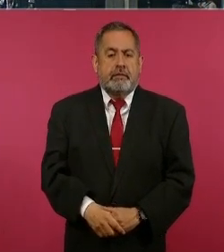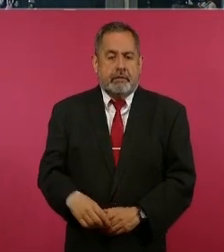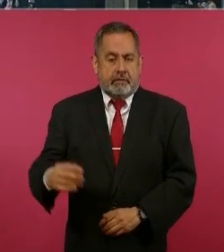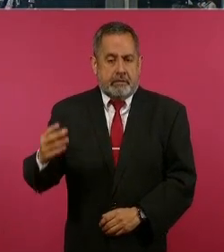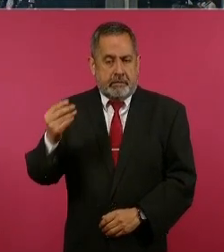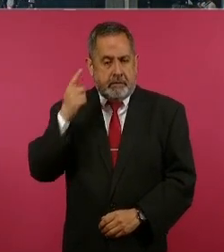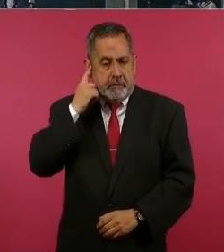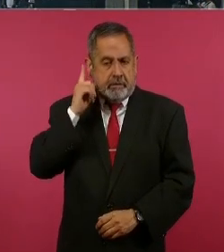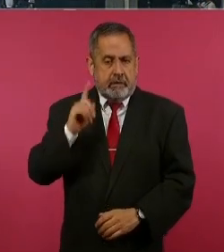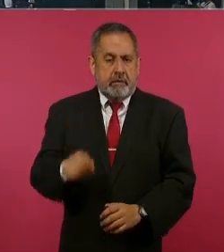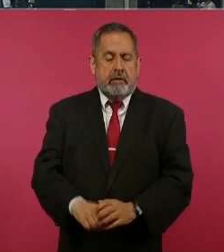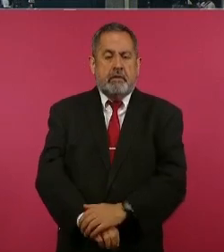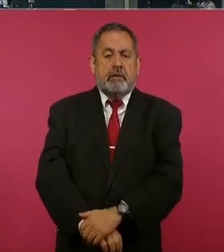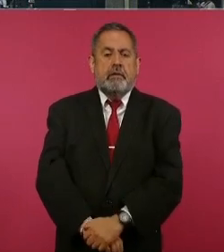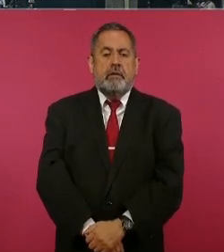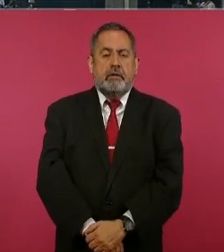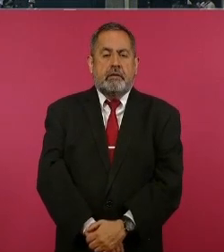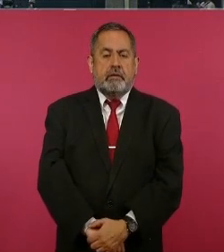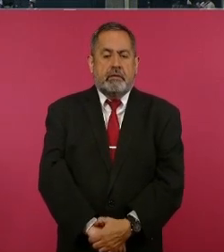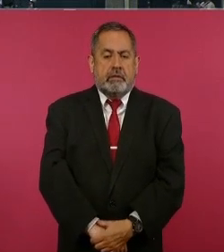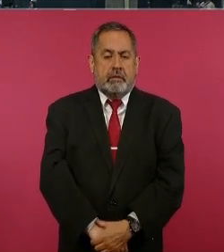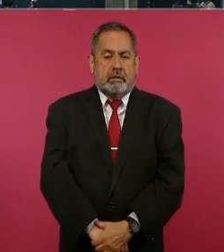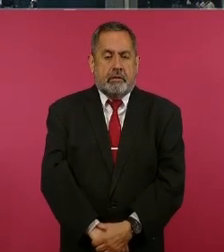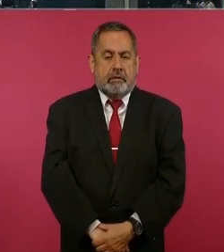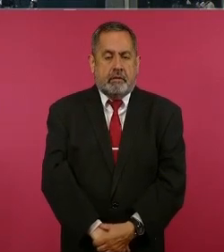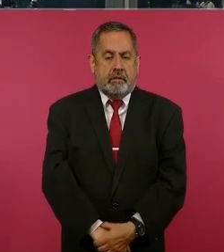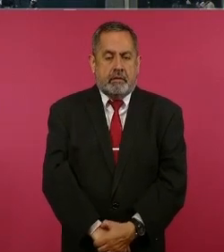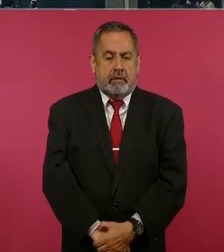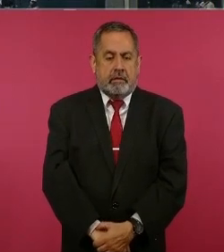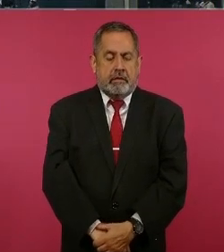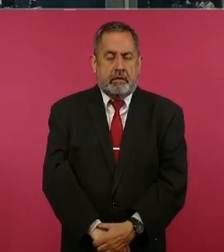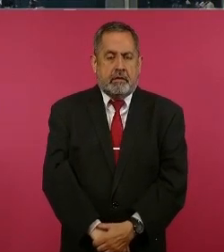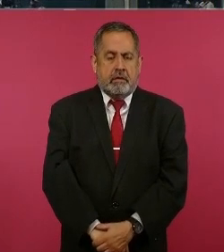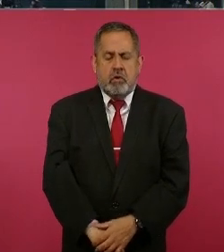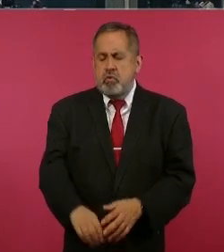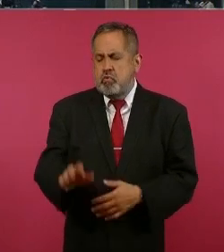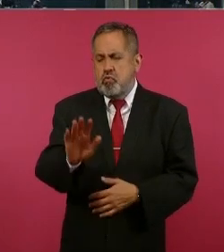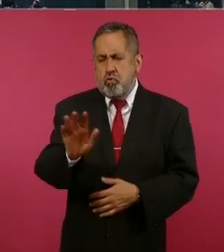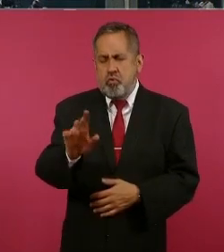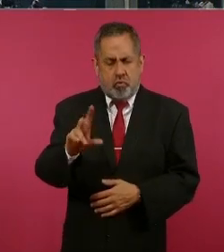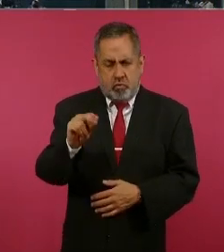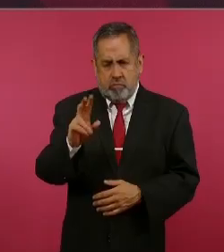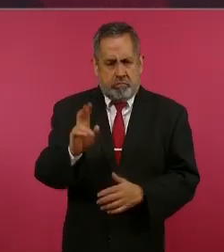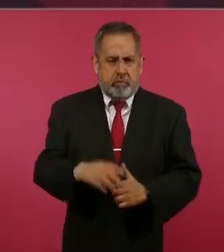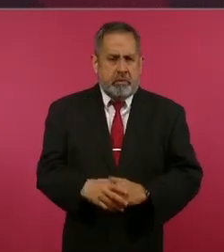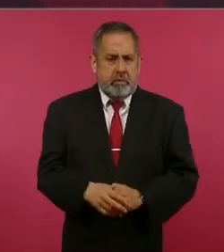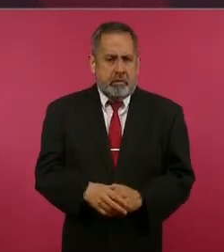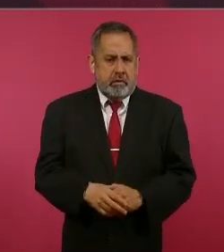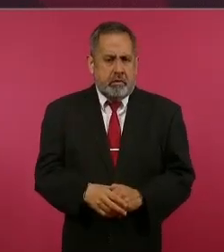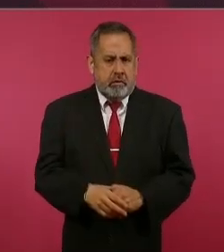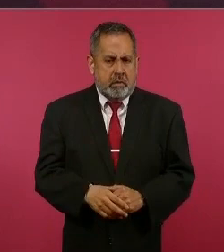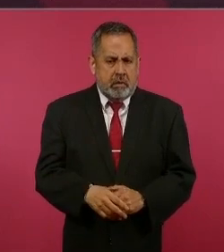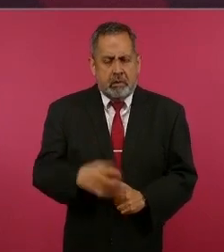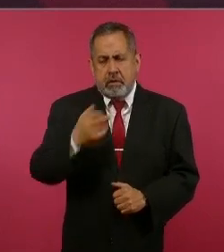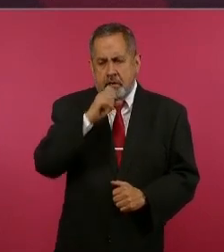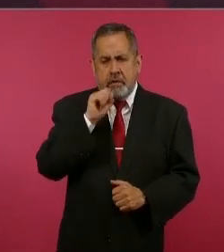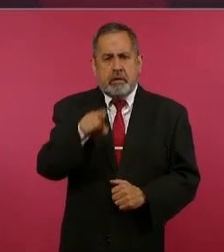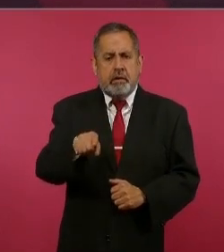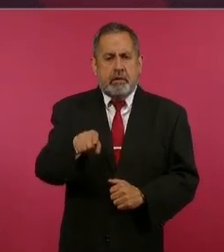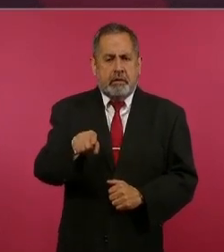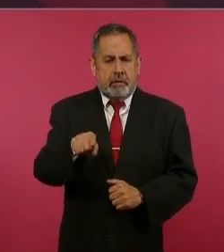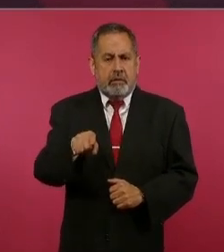gabinete o para intentar suavizar los actos? No, y además es un asunto